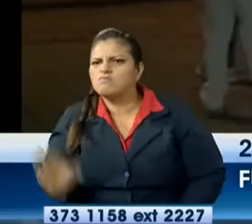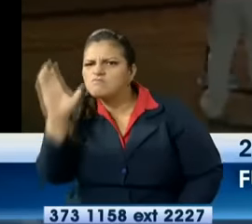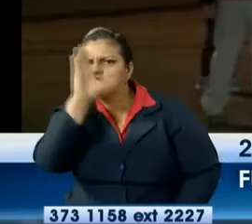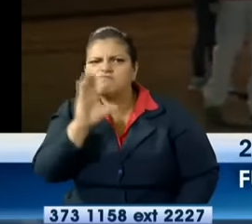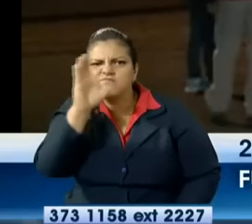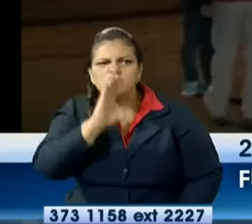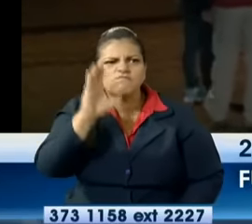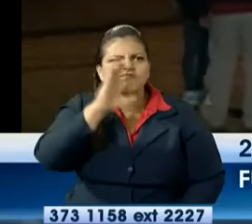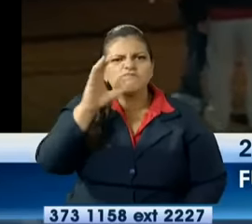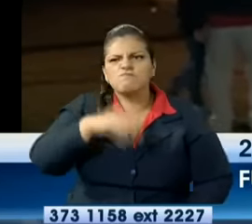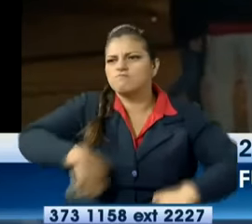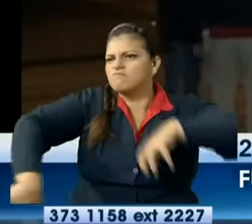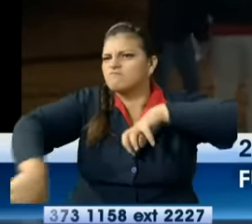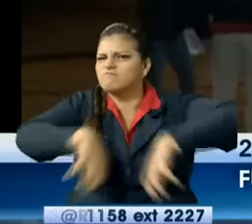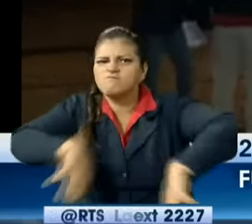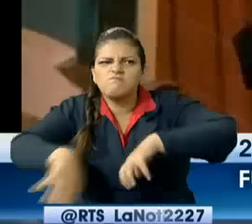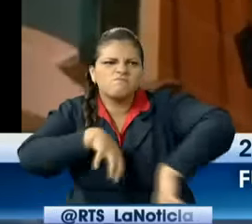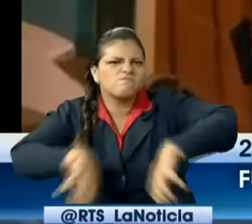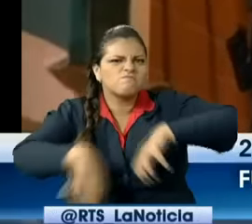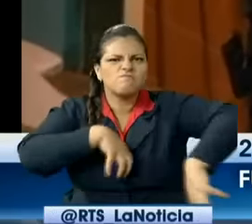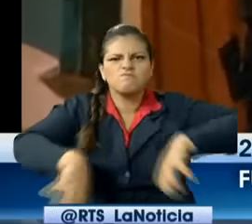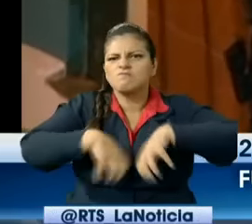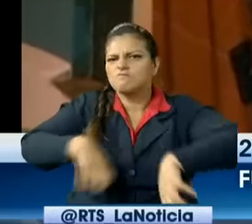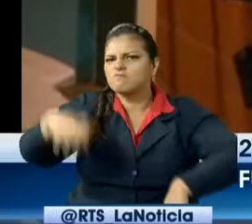ejecutaban el operativo Justicia Infinita.